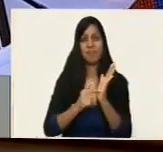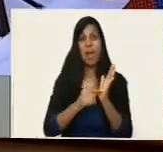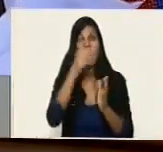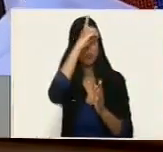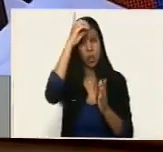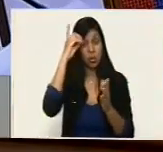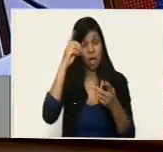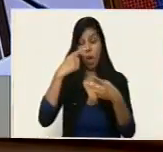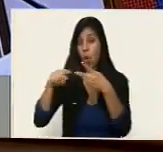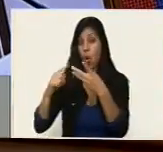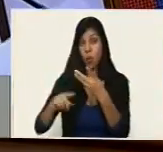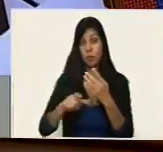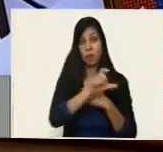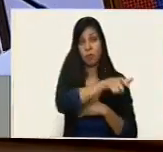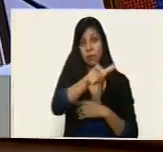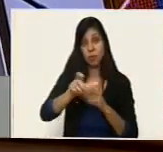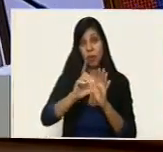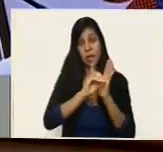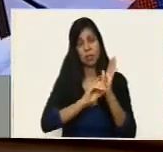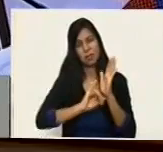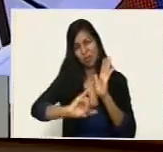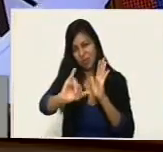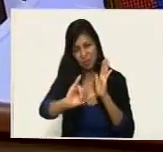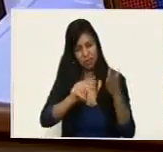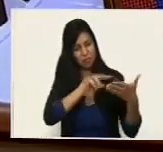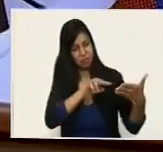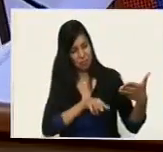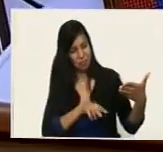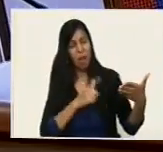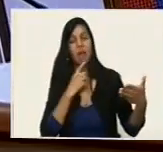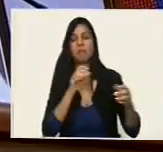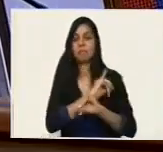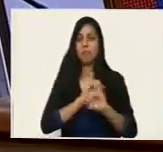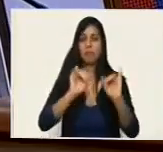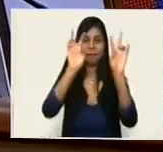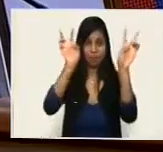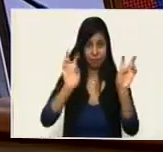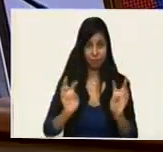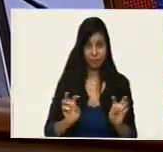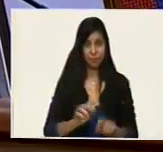miembros de esta Asamblea Nacional Constituyente. Es todo, presidente.